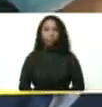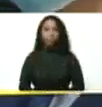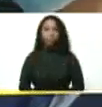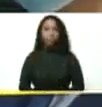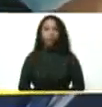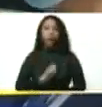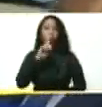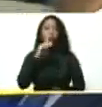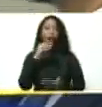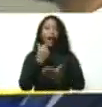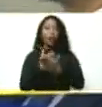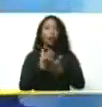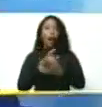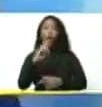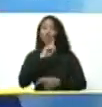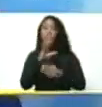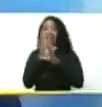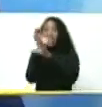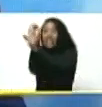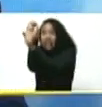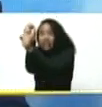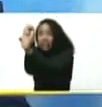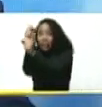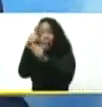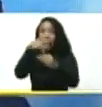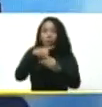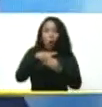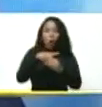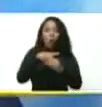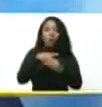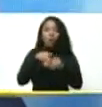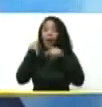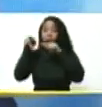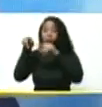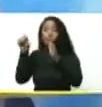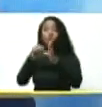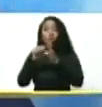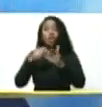de una economía no dependiente del petróleo. Y ahí es donde